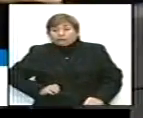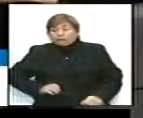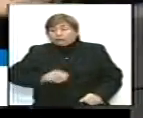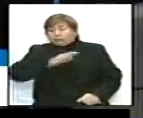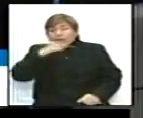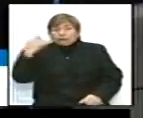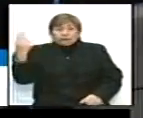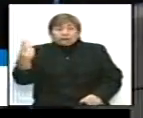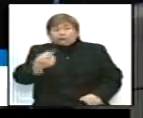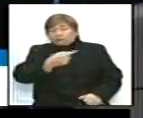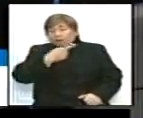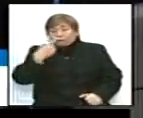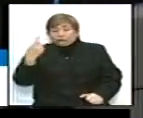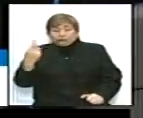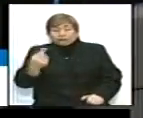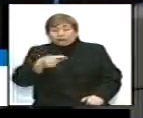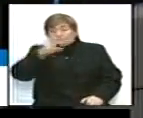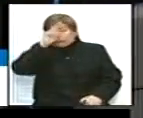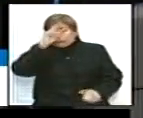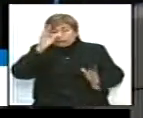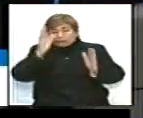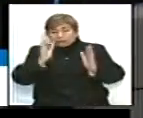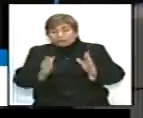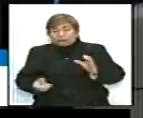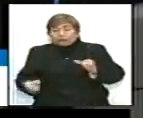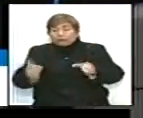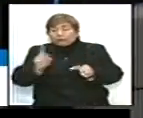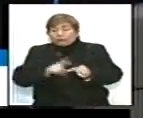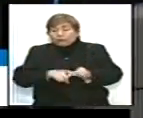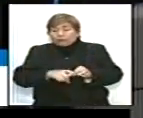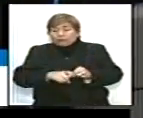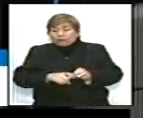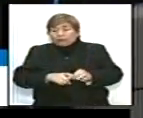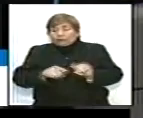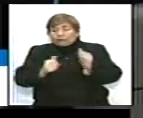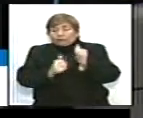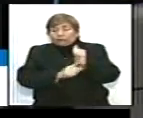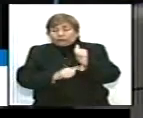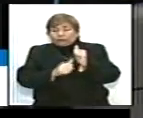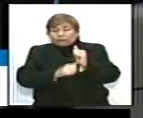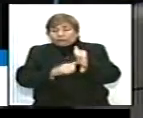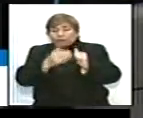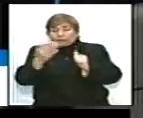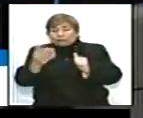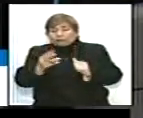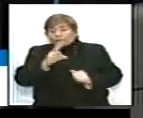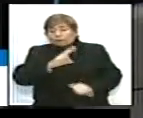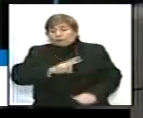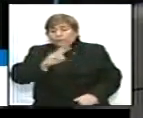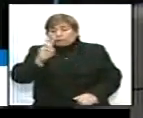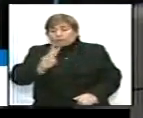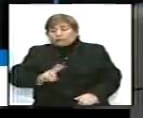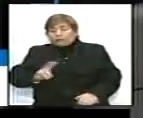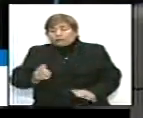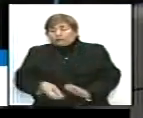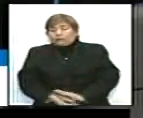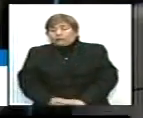somos todos, todos los peruanos, incluido nuestros hermanos del Valle.